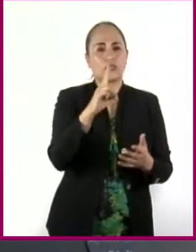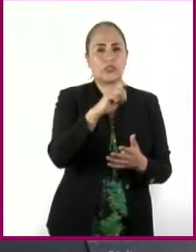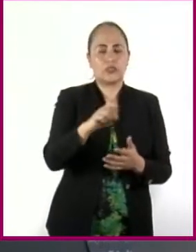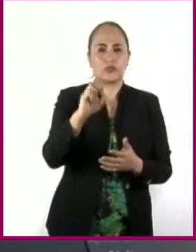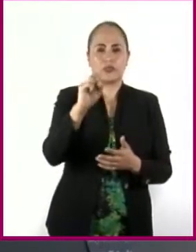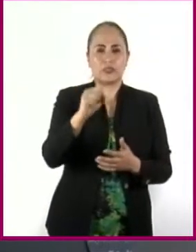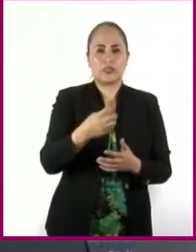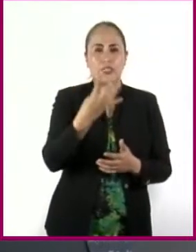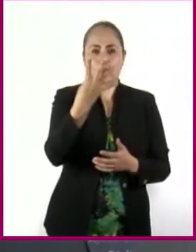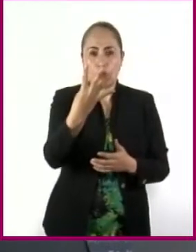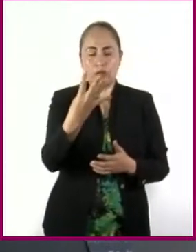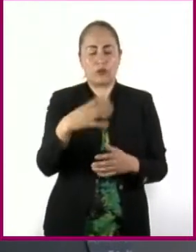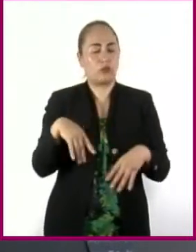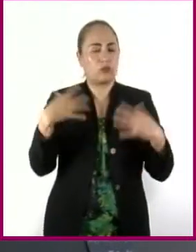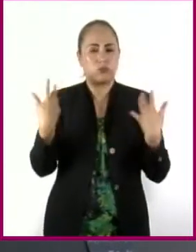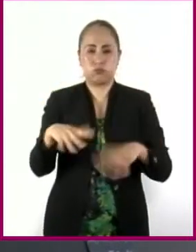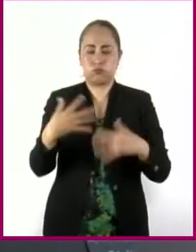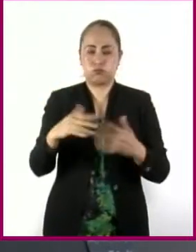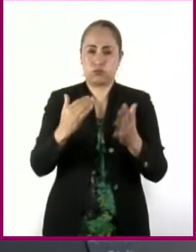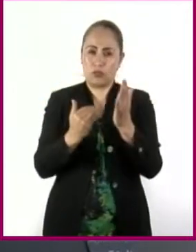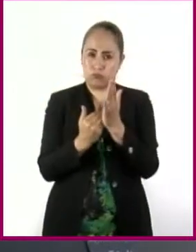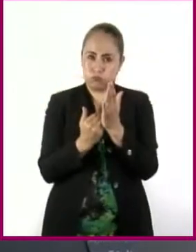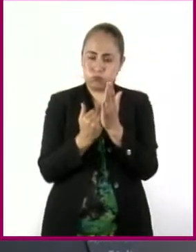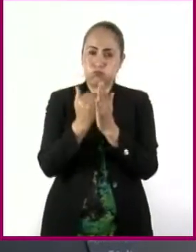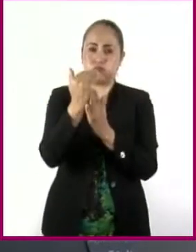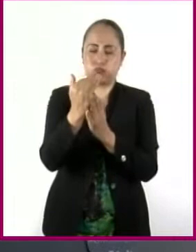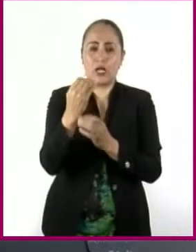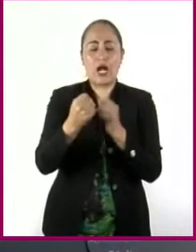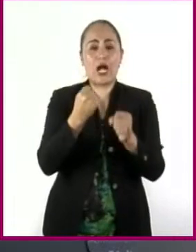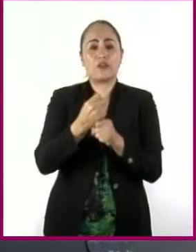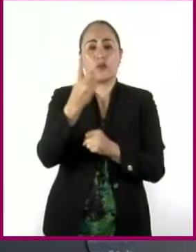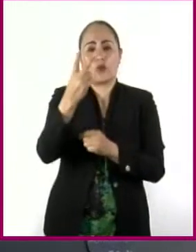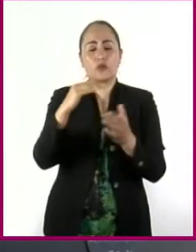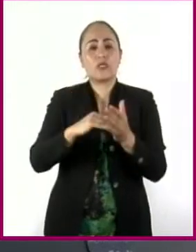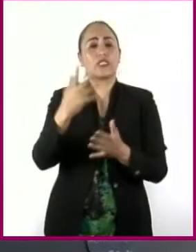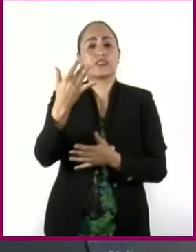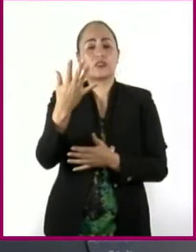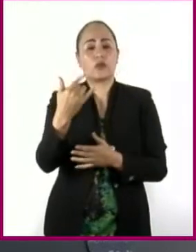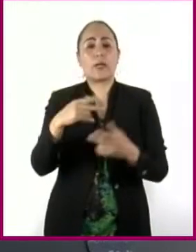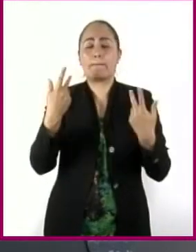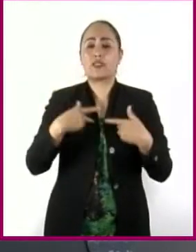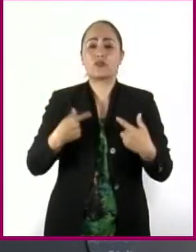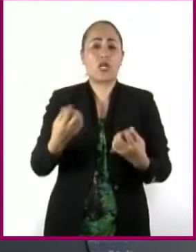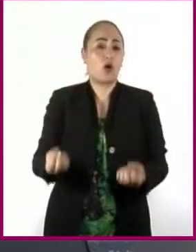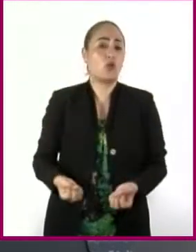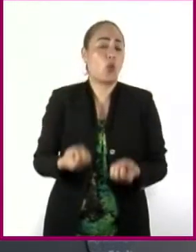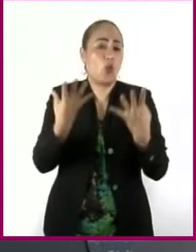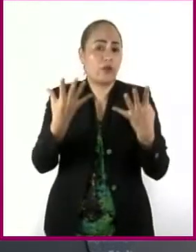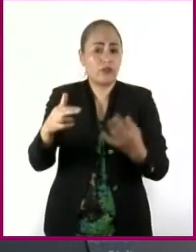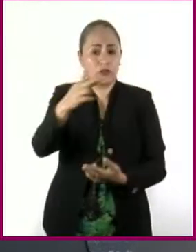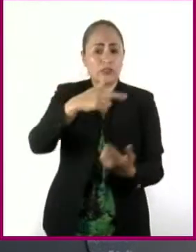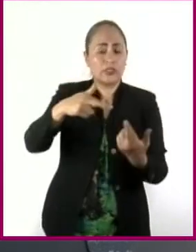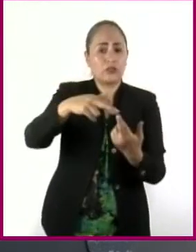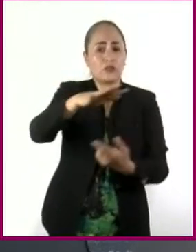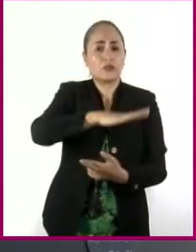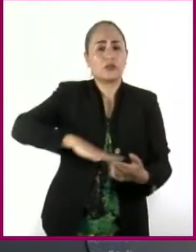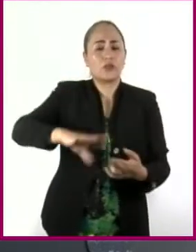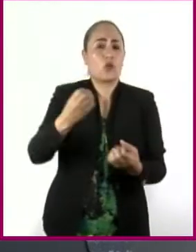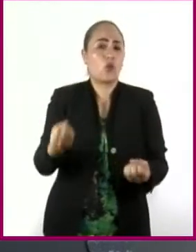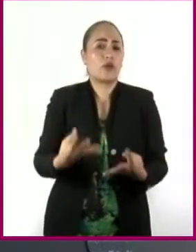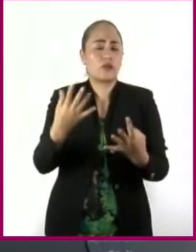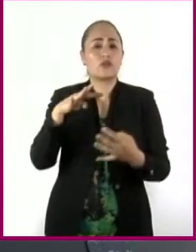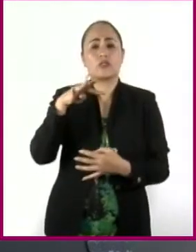millones. Ese incremento significa que en 2050 el porcentaje de personas mayores en la región llegará alrededor